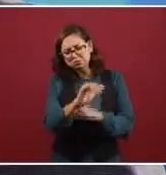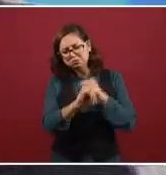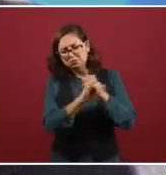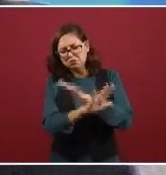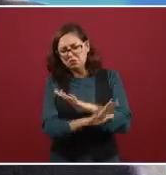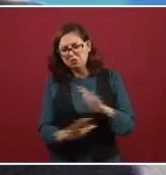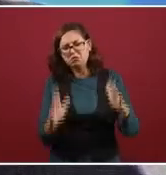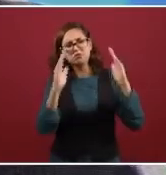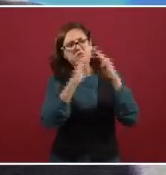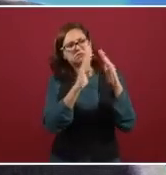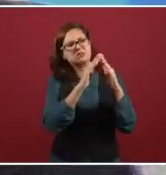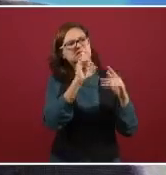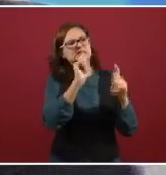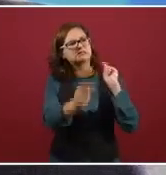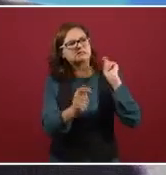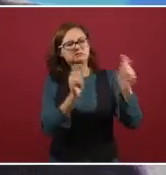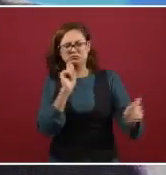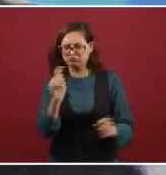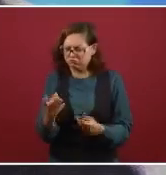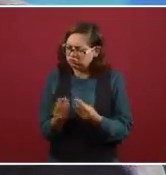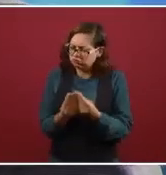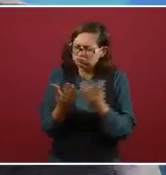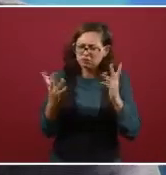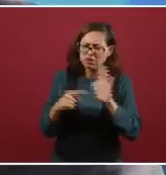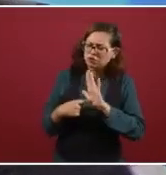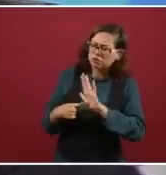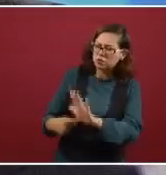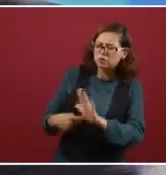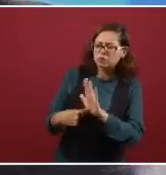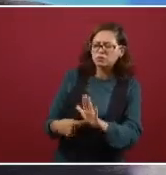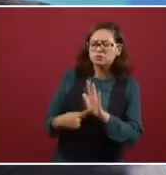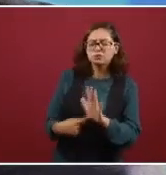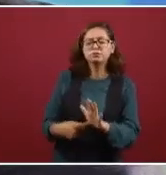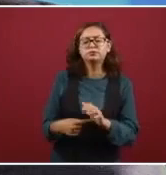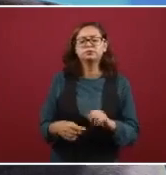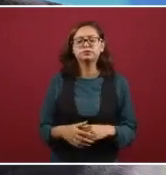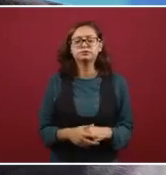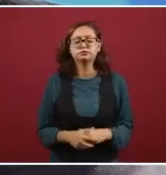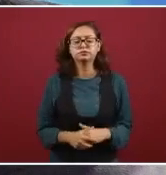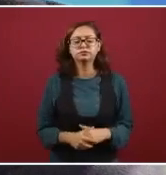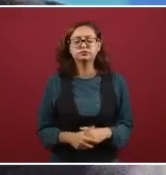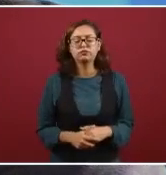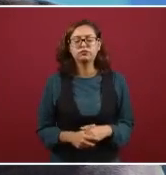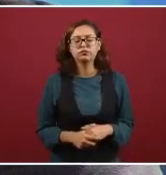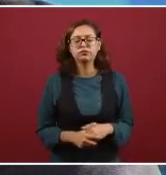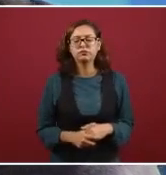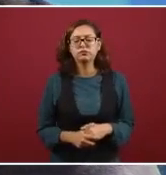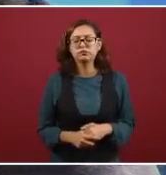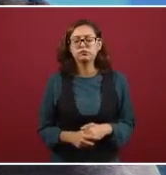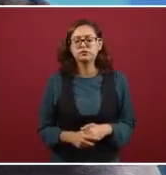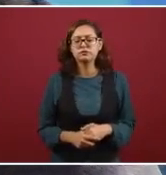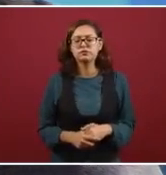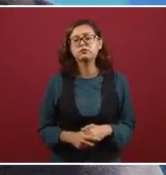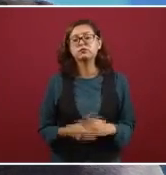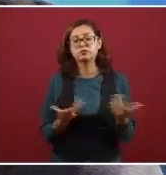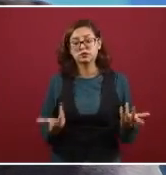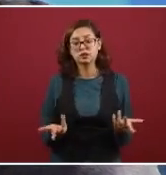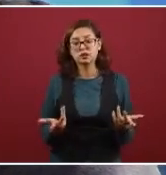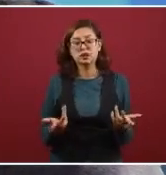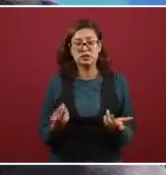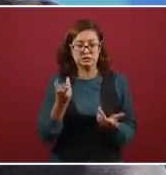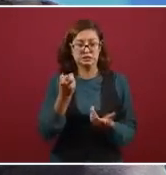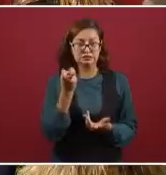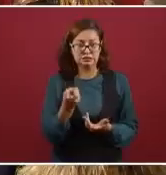características. Y además, creo que el anuncio del hacia dónde se van a destinar los